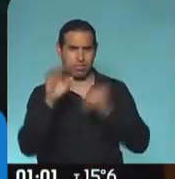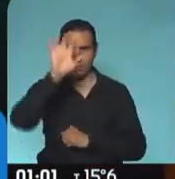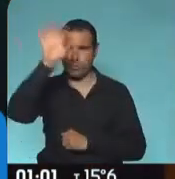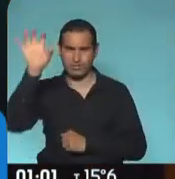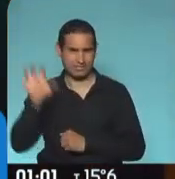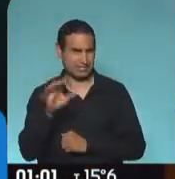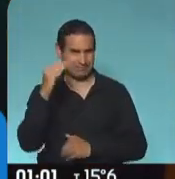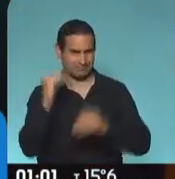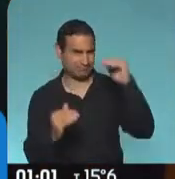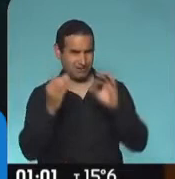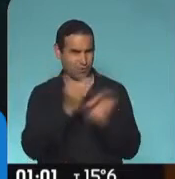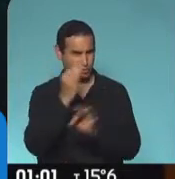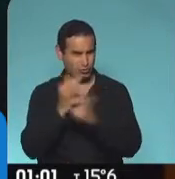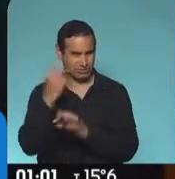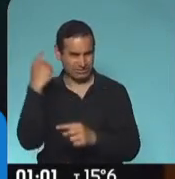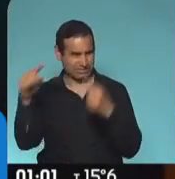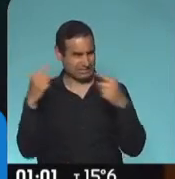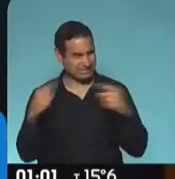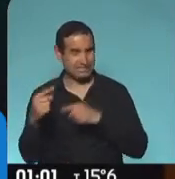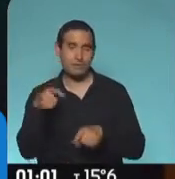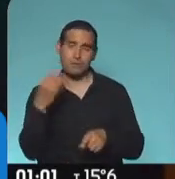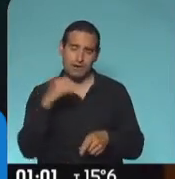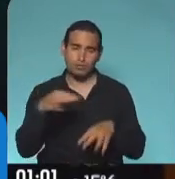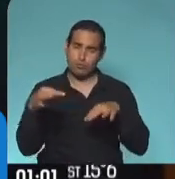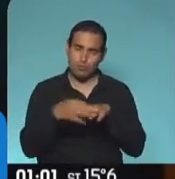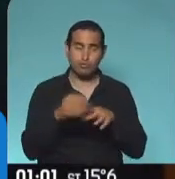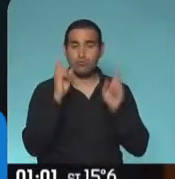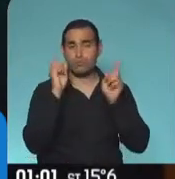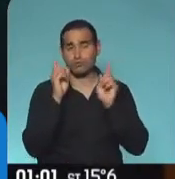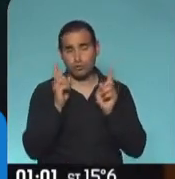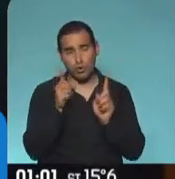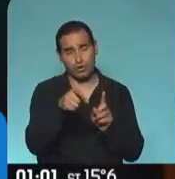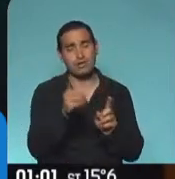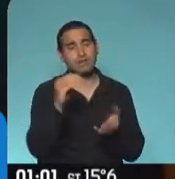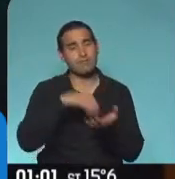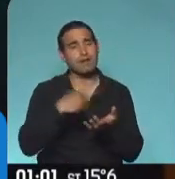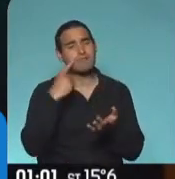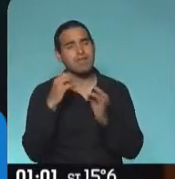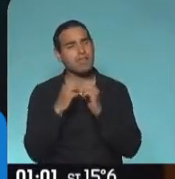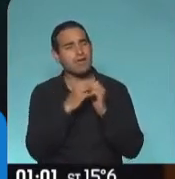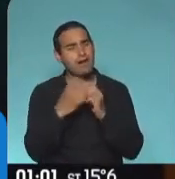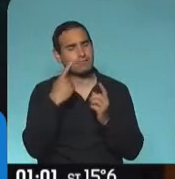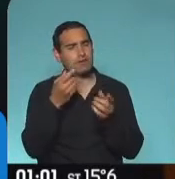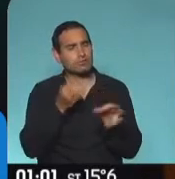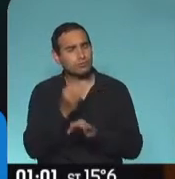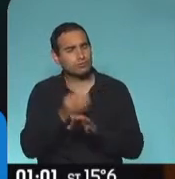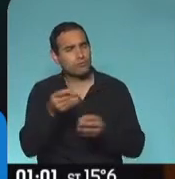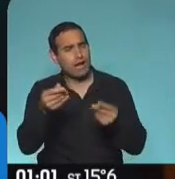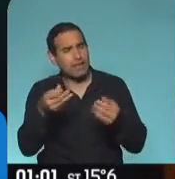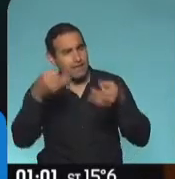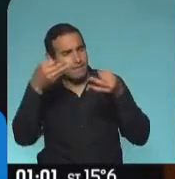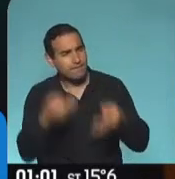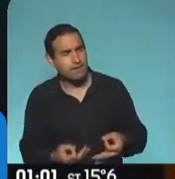otro lado un fuerte compromiso con las organizaciones con los maestros para pensar el debate de la calidad de la evaluación